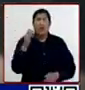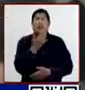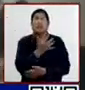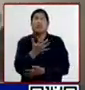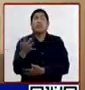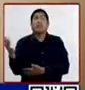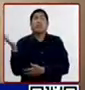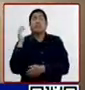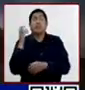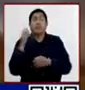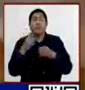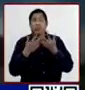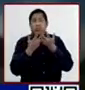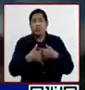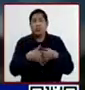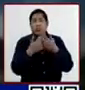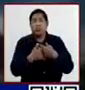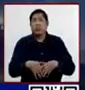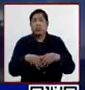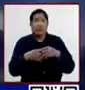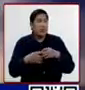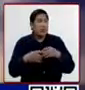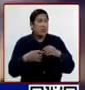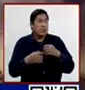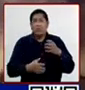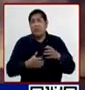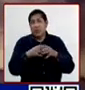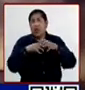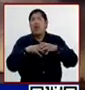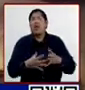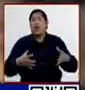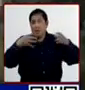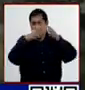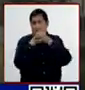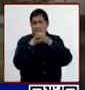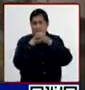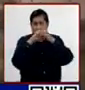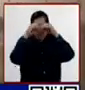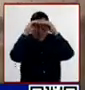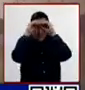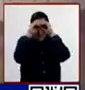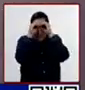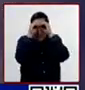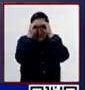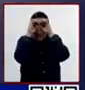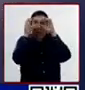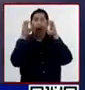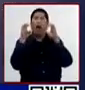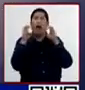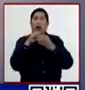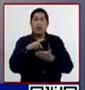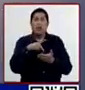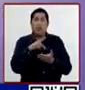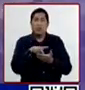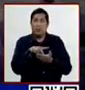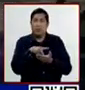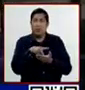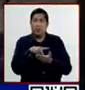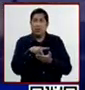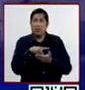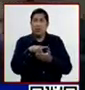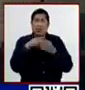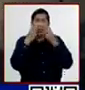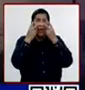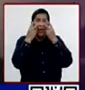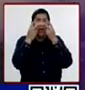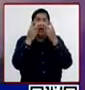industrial, en una fábrica de plástico, desde otros lugares, desde otras zonas, incluso desde la plaza principal kilómetro cero en Santa Cruz